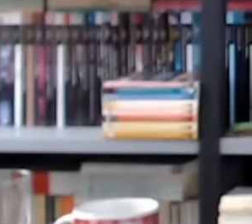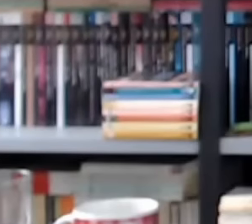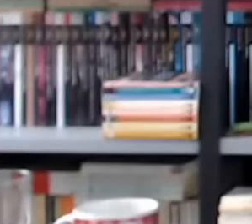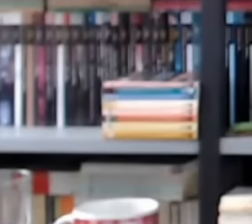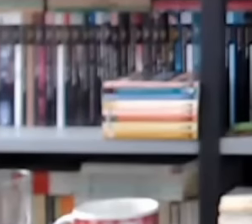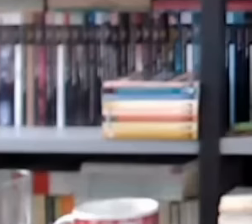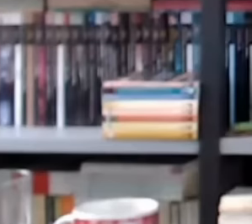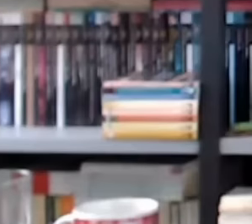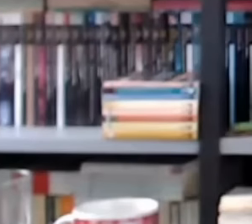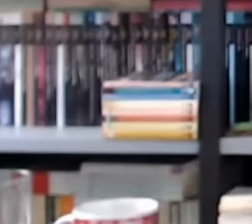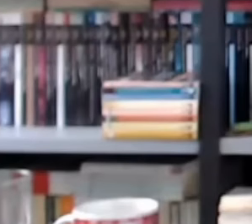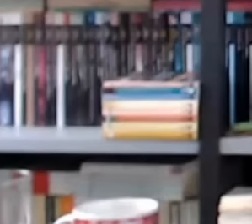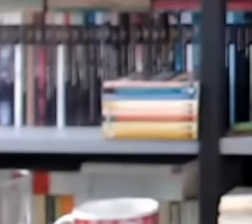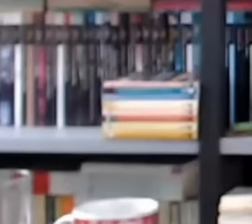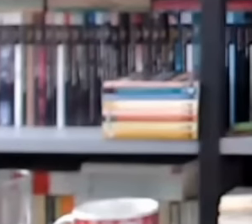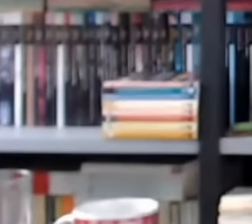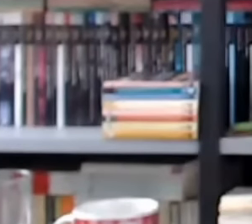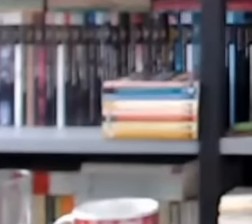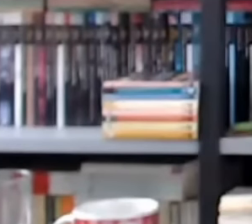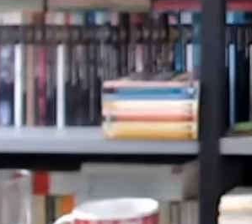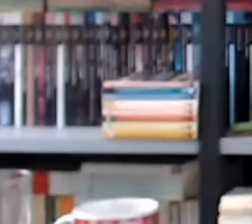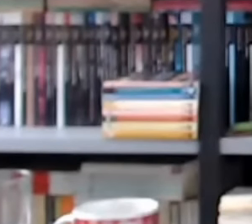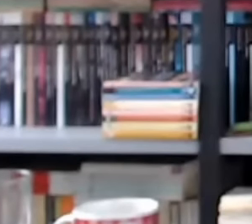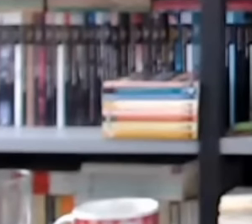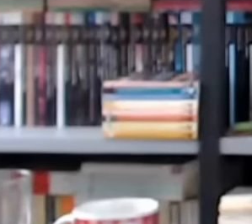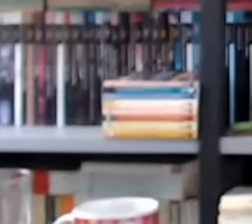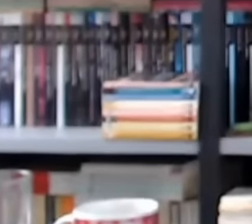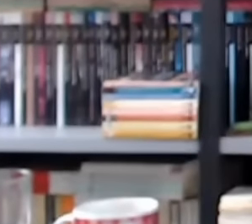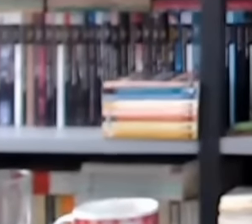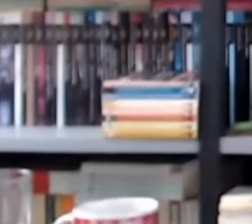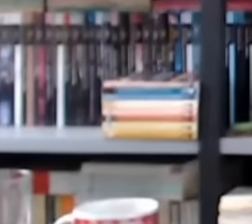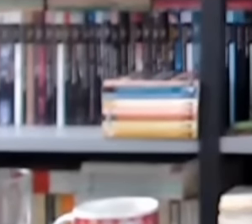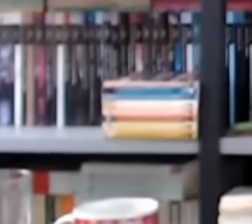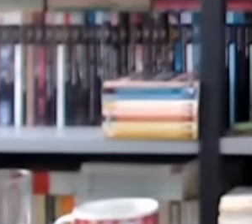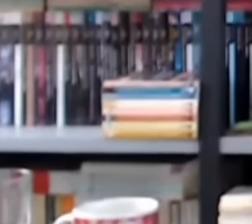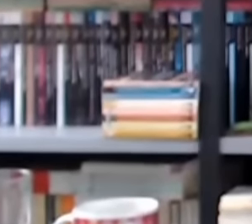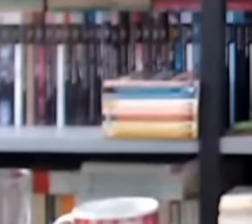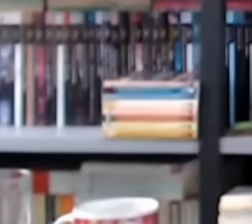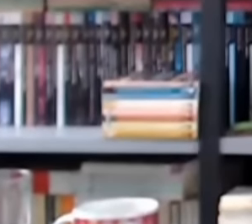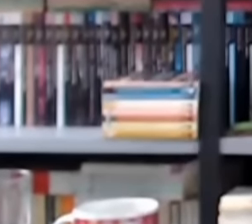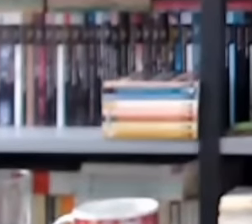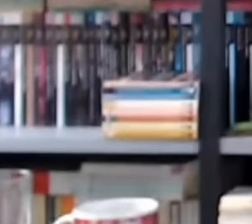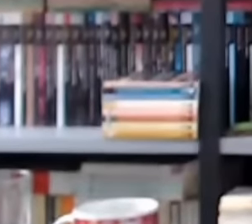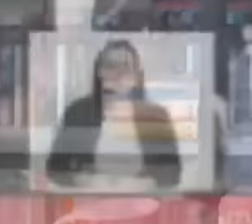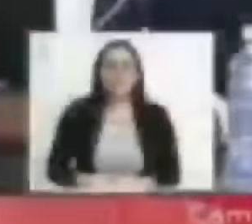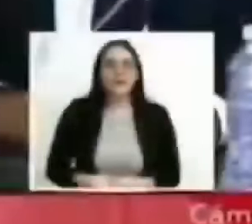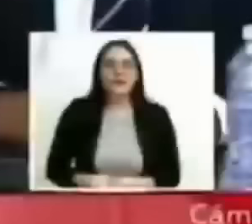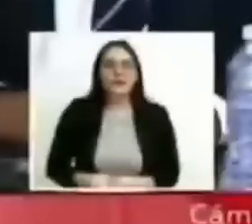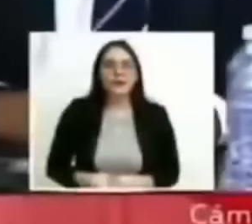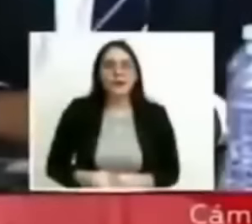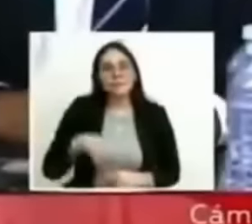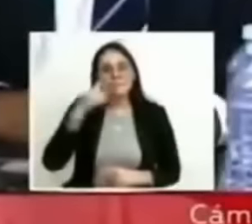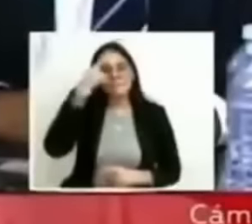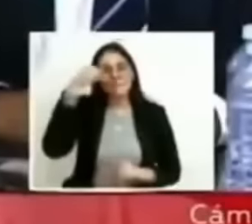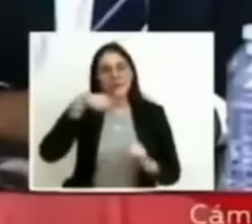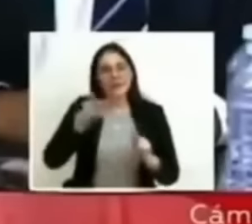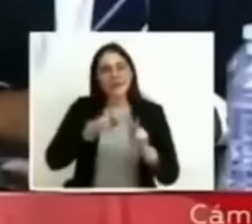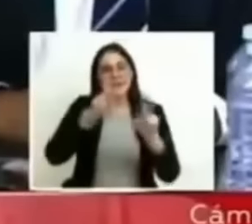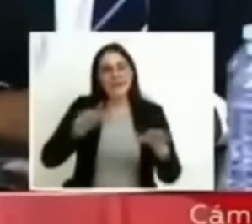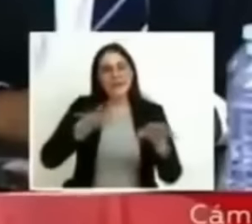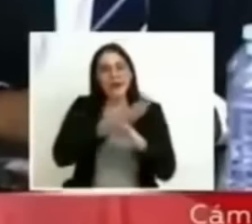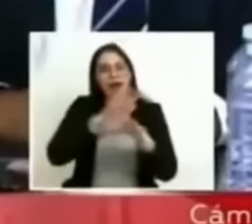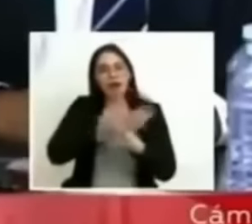de audiencia. Yo no recuerdo, insisto, en toda la historia que me ha tocado vivir, que un tema político estuviera siendo observado, comentado con